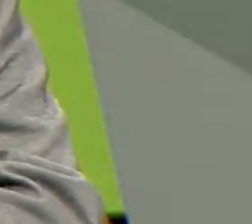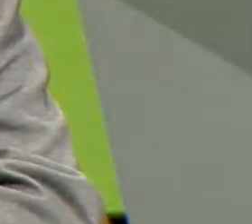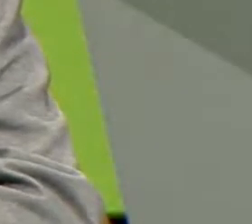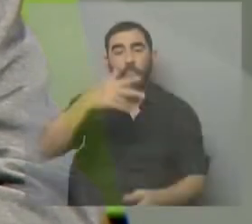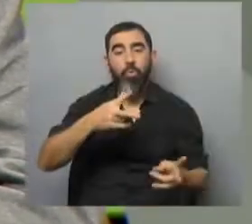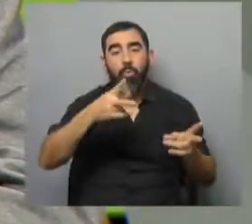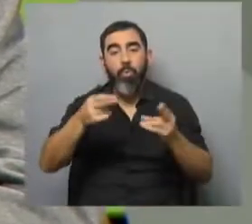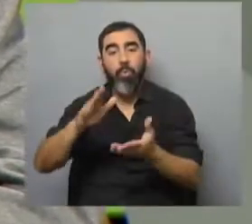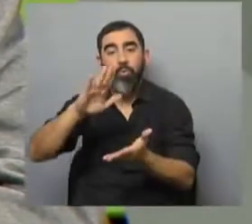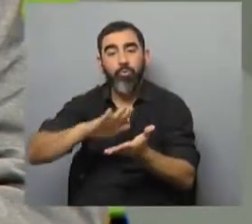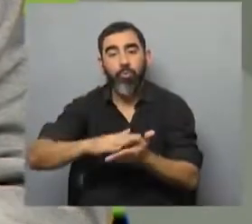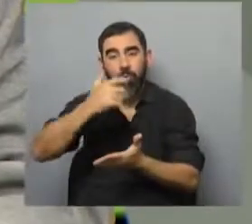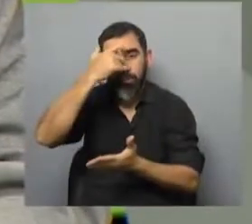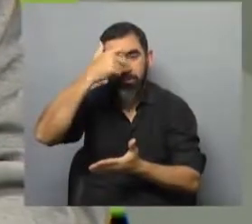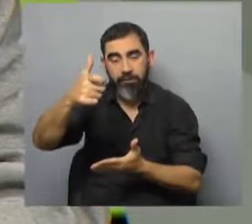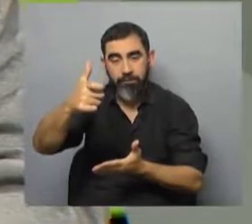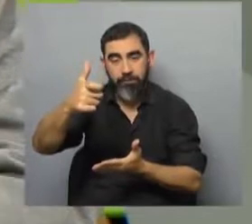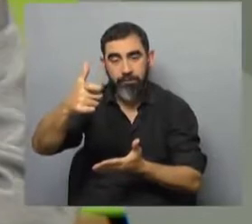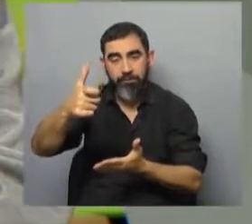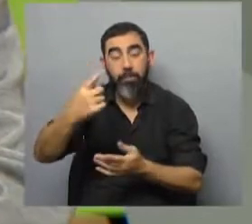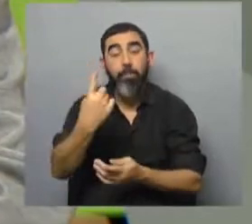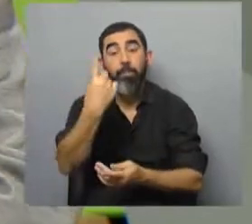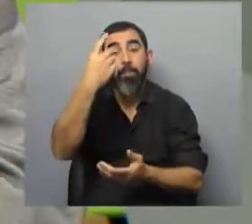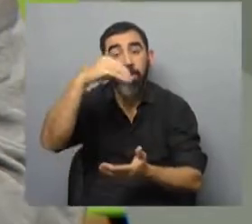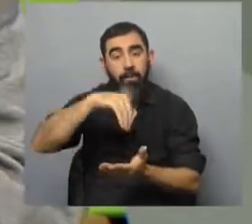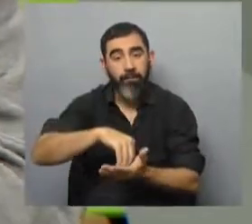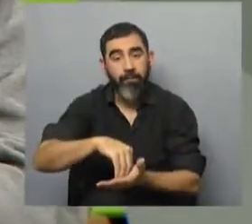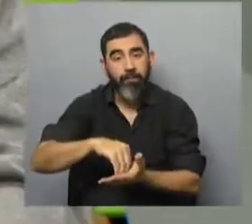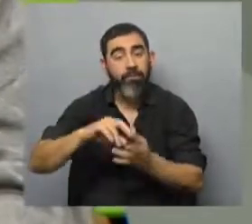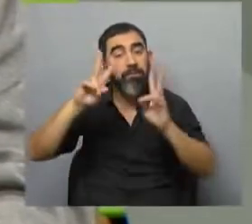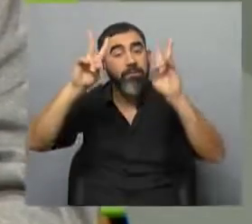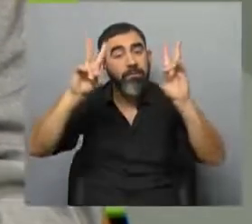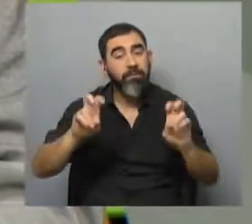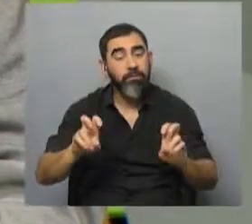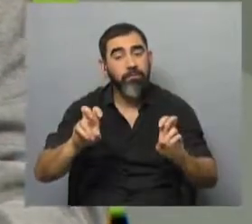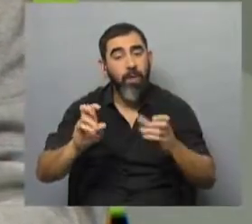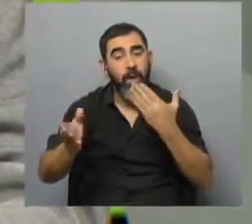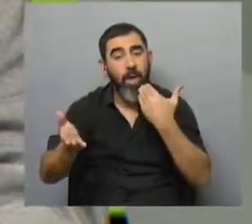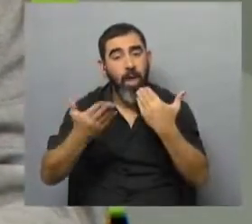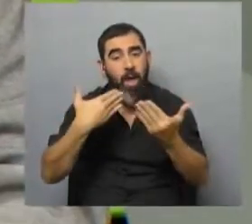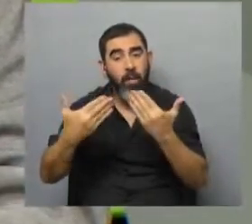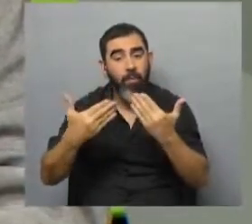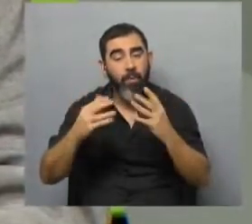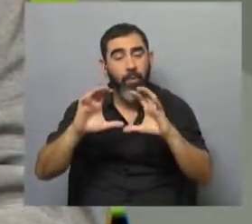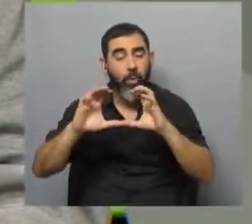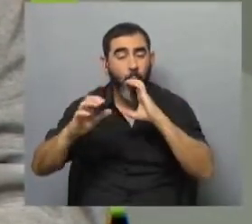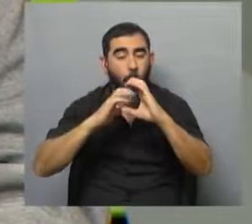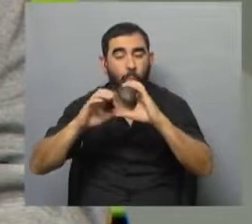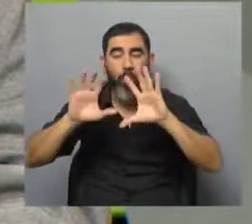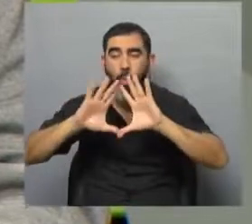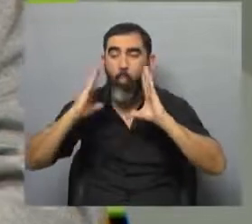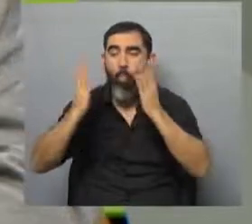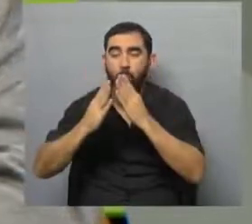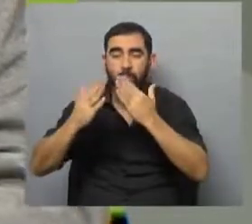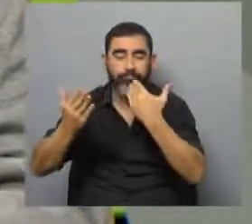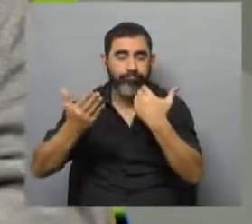Último bloque de Sobre Ciencia y por primera vez nos metemos en un tema del cual buena parte de los medios del mundo vienen hablando desde hace